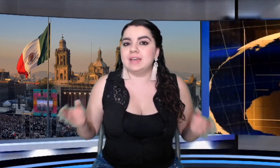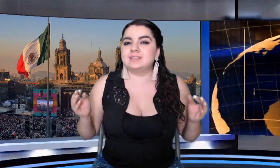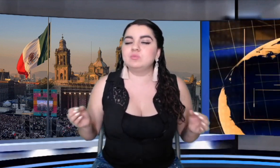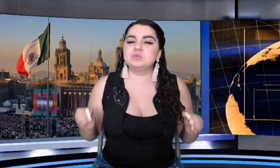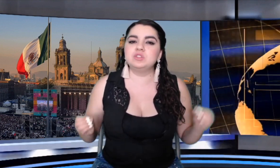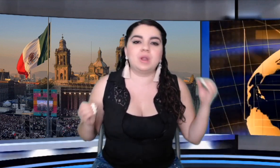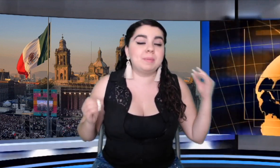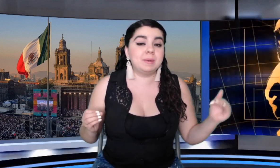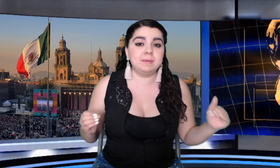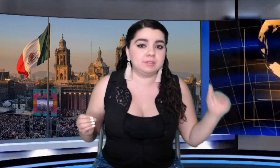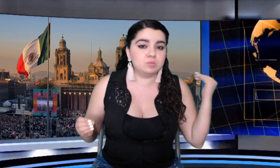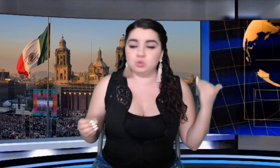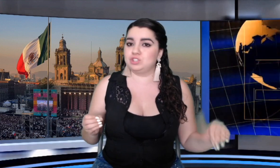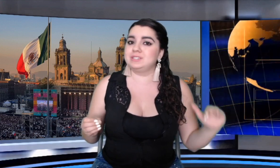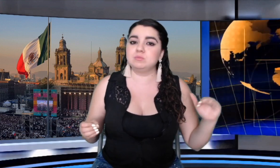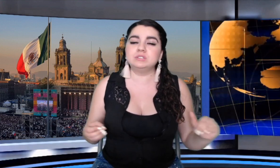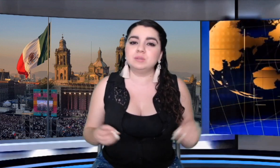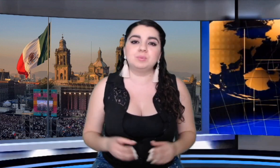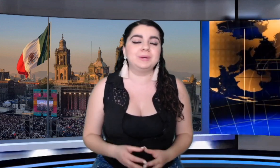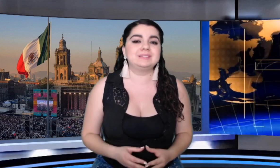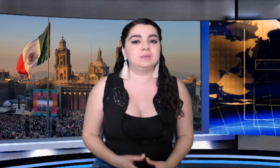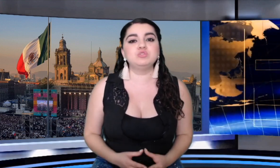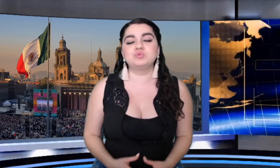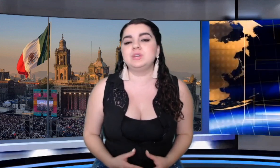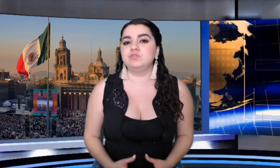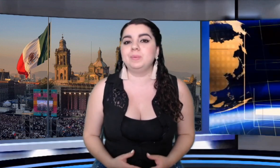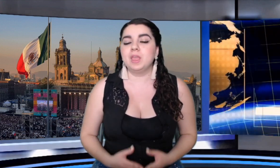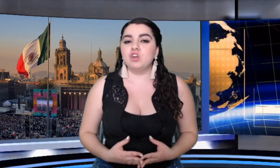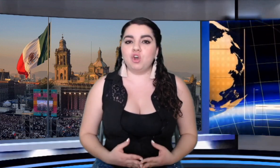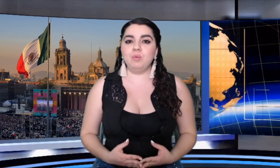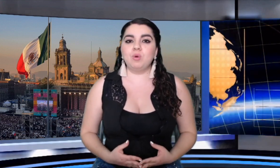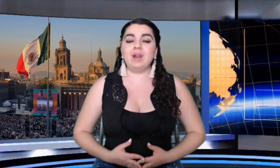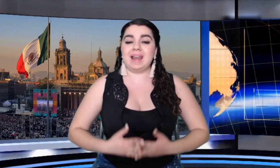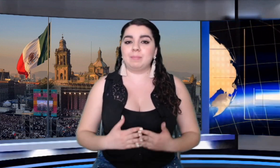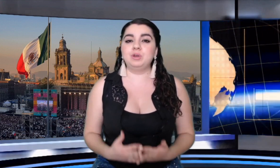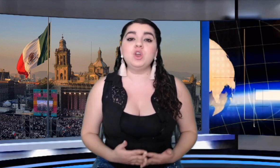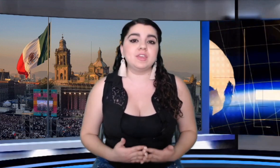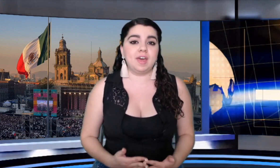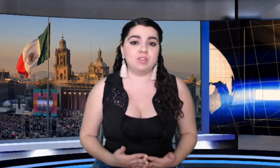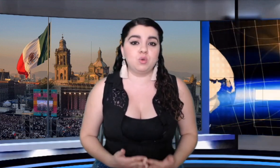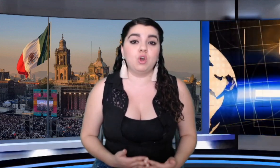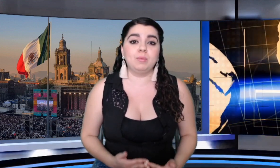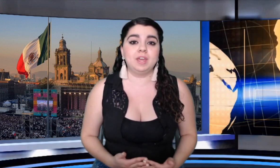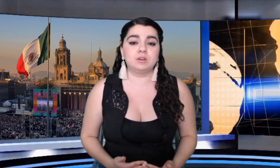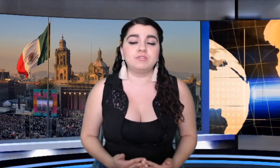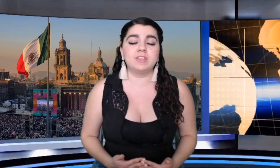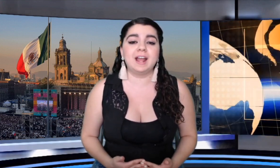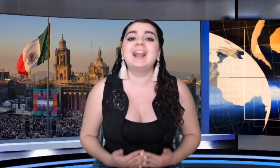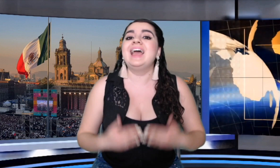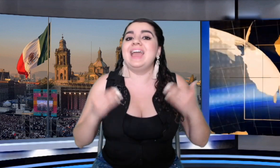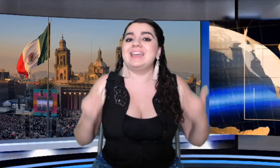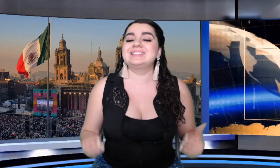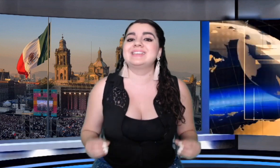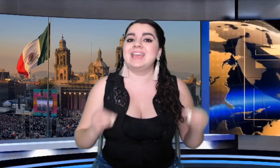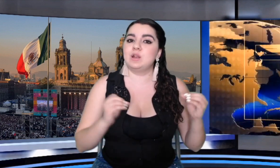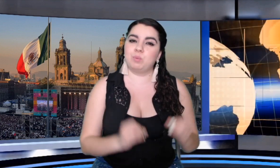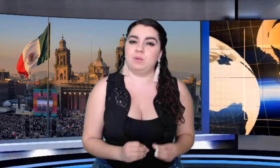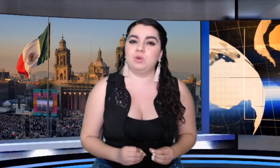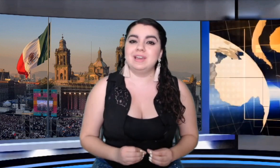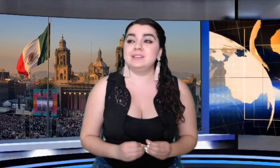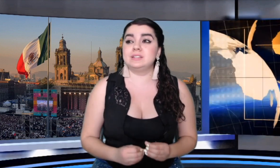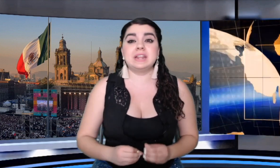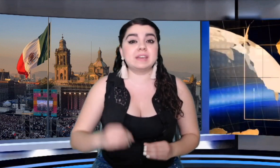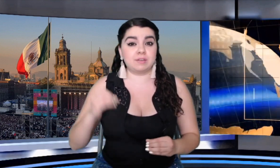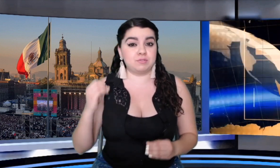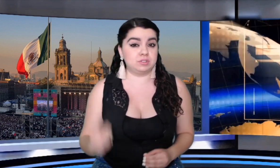México estamos viendo, o la primera vez en muchísimo tiempo, estamos viendo cómo la prioridad de un gobierno federal es el